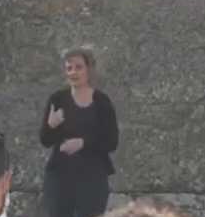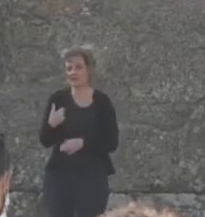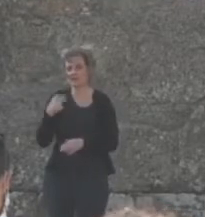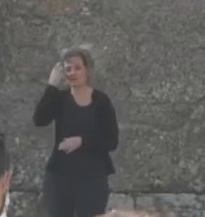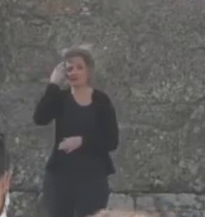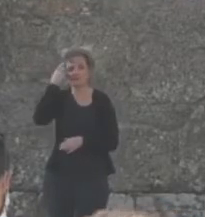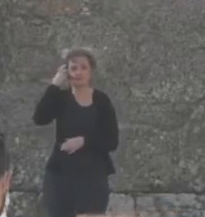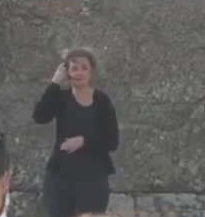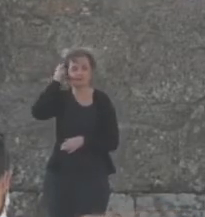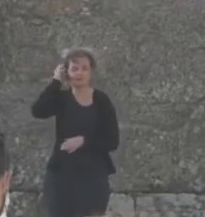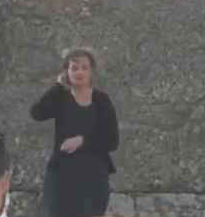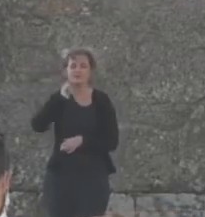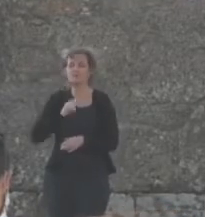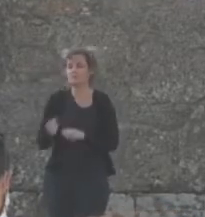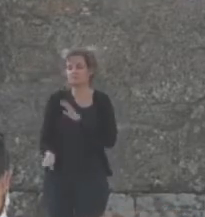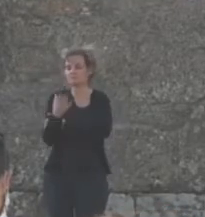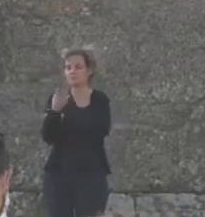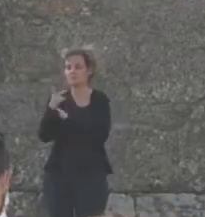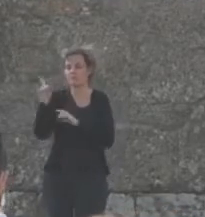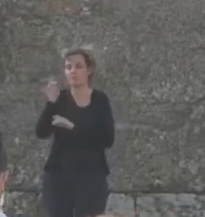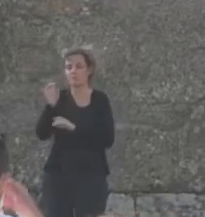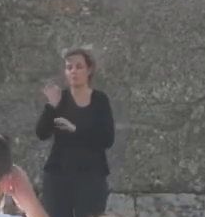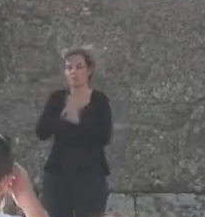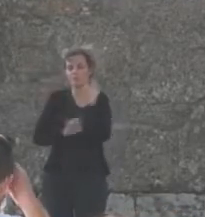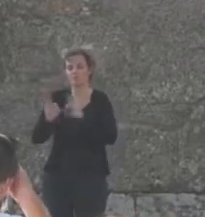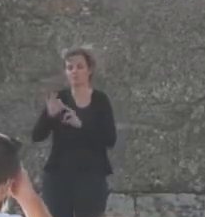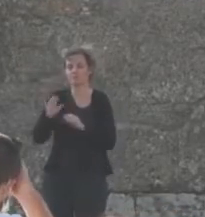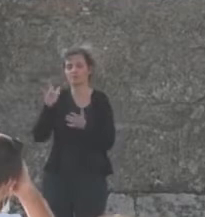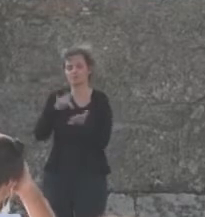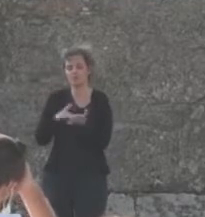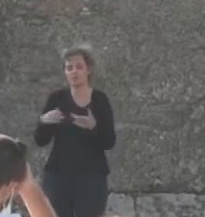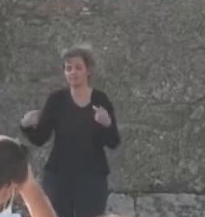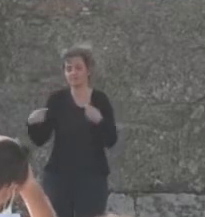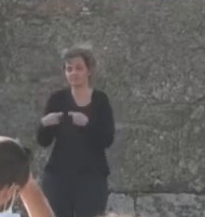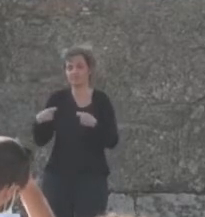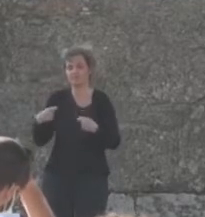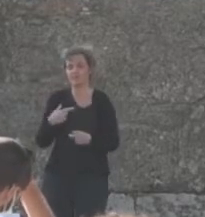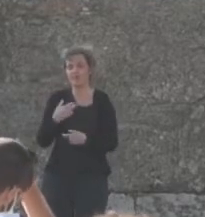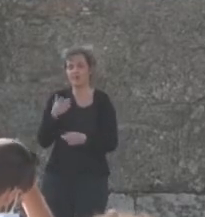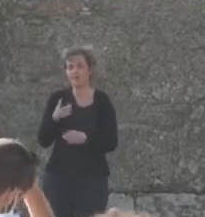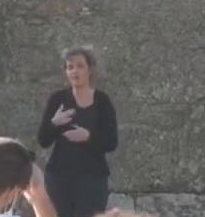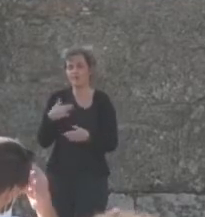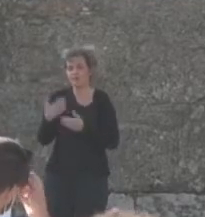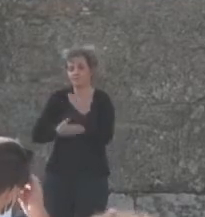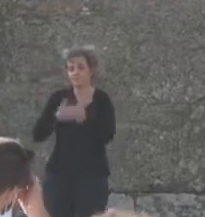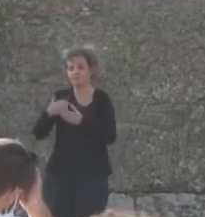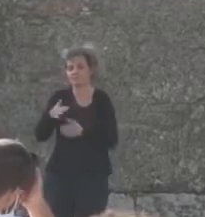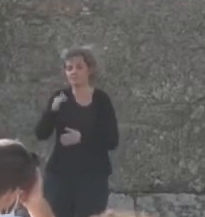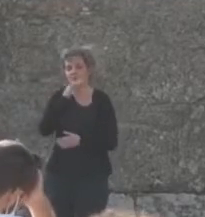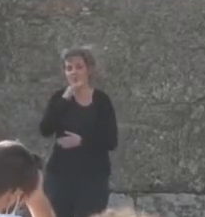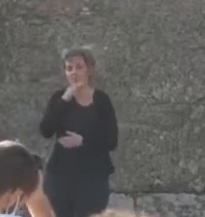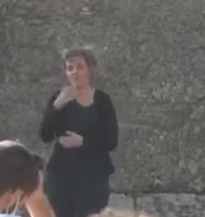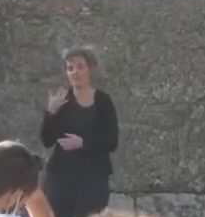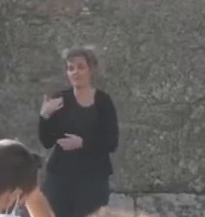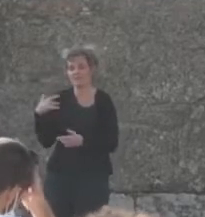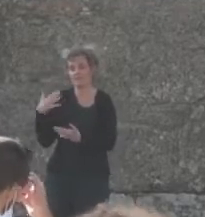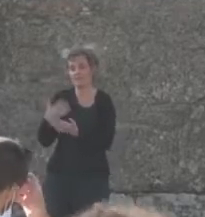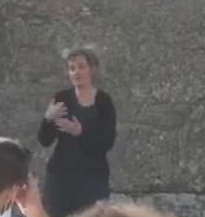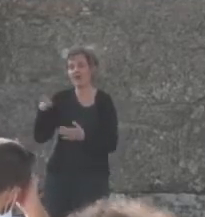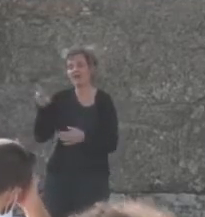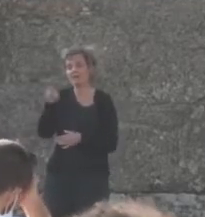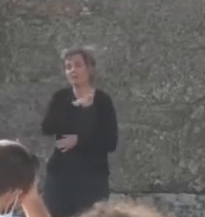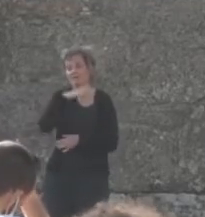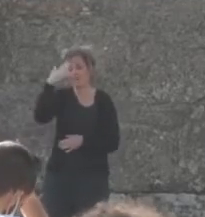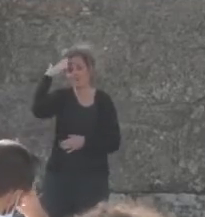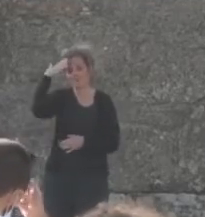a constitución dun organismo, tenía na época do bipartito, para botar a andar todo o que aínda estaba por facer de recuperación da